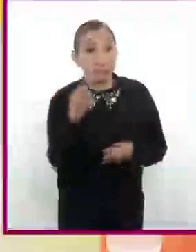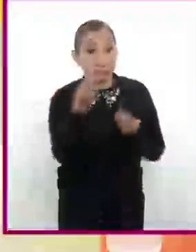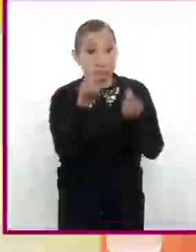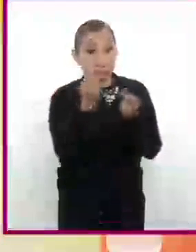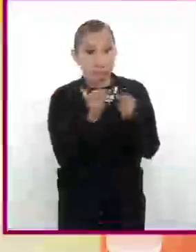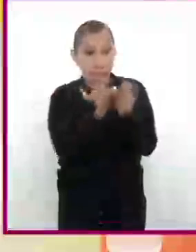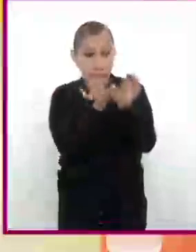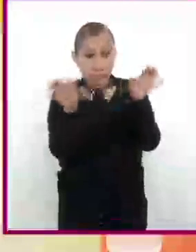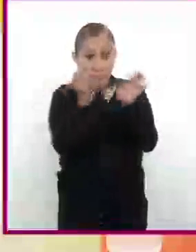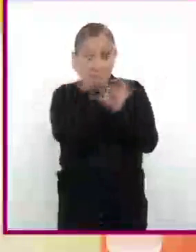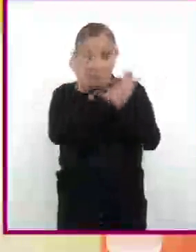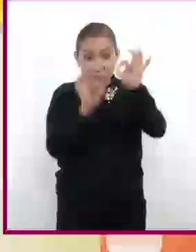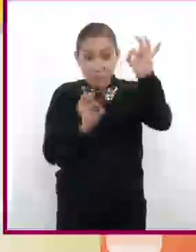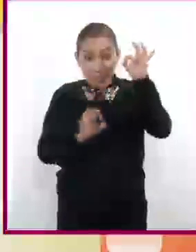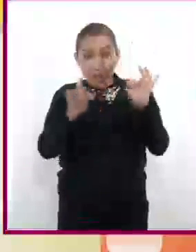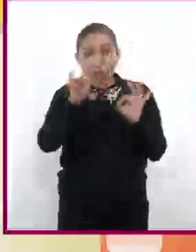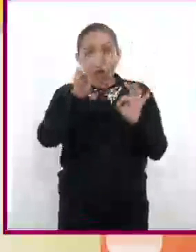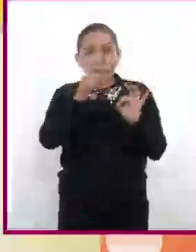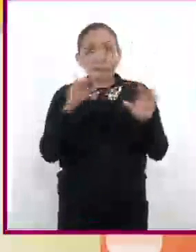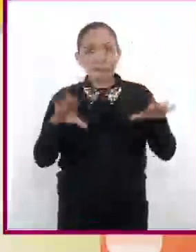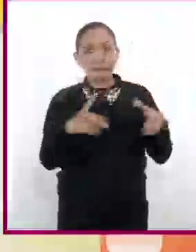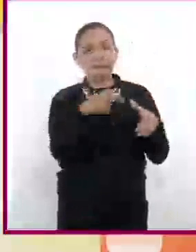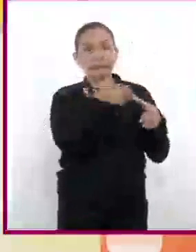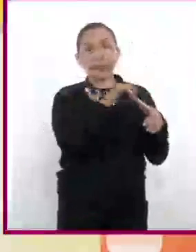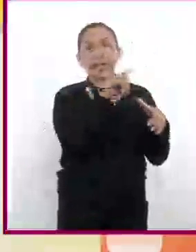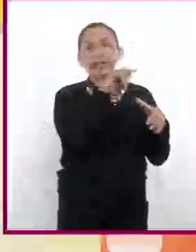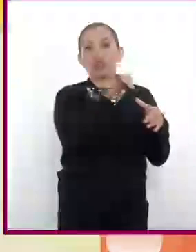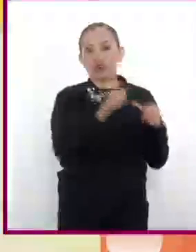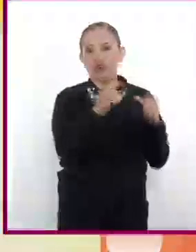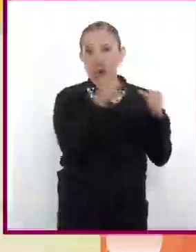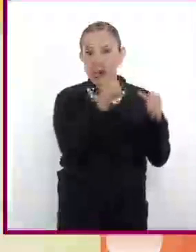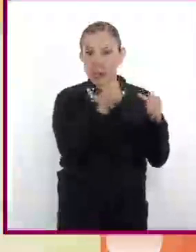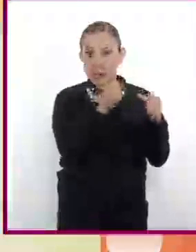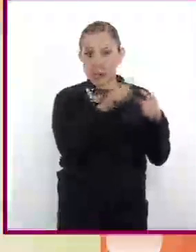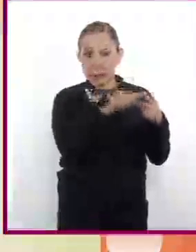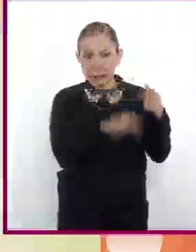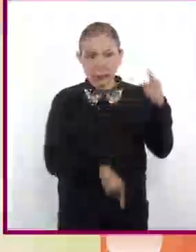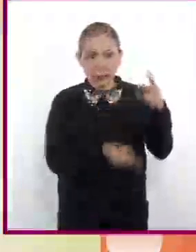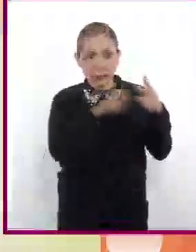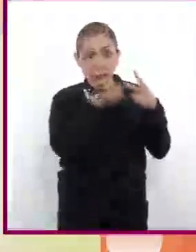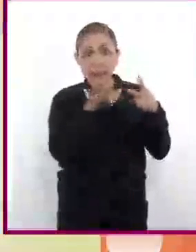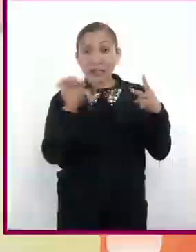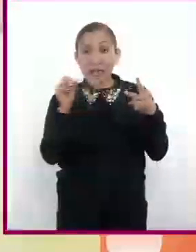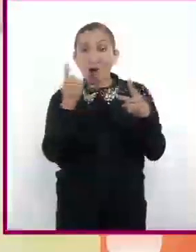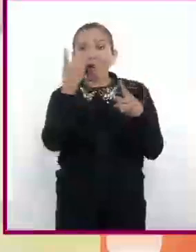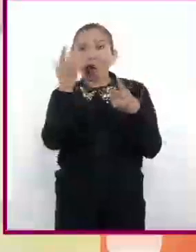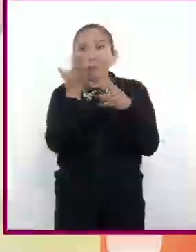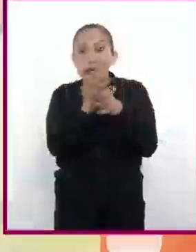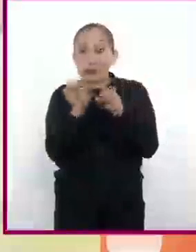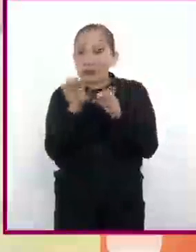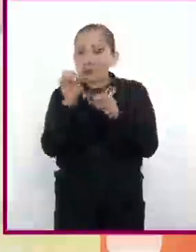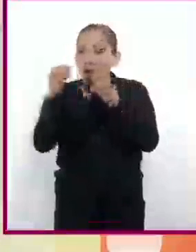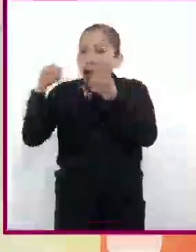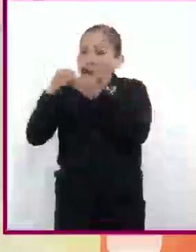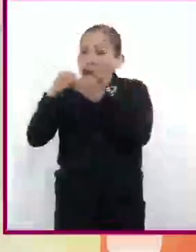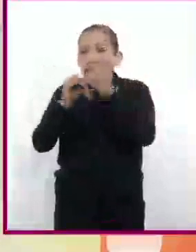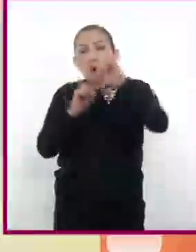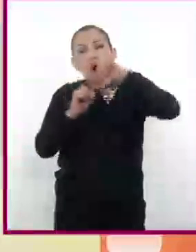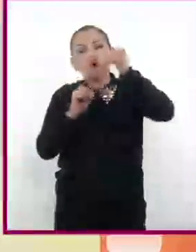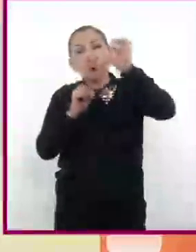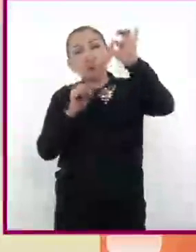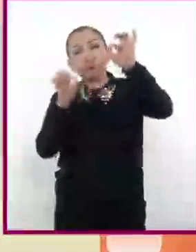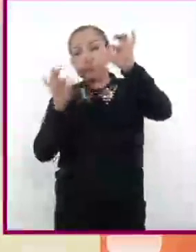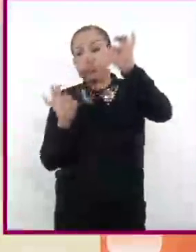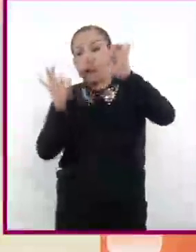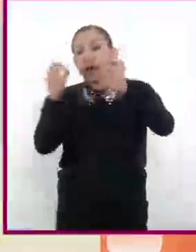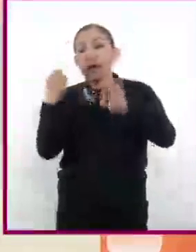se separan por completo en iones, se clasifican como electrolitos fuertes. Si solo una parte de la sustancia se separa en iones,